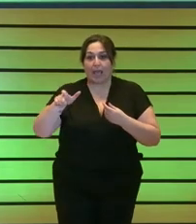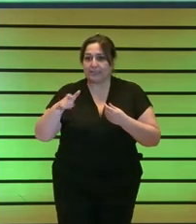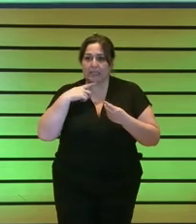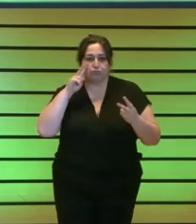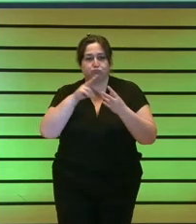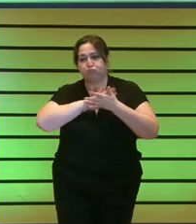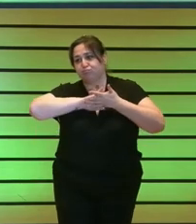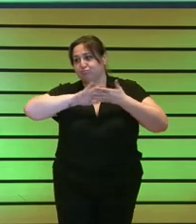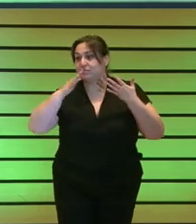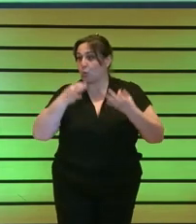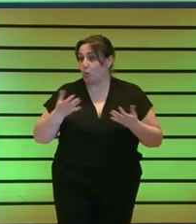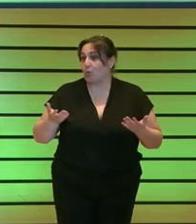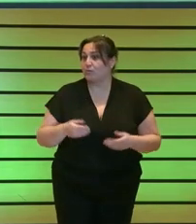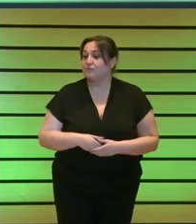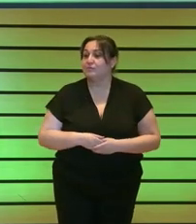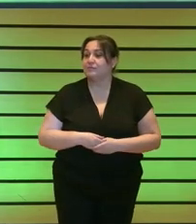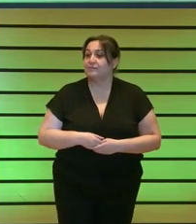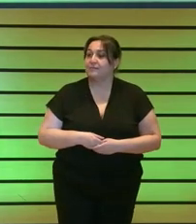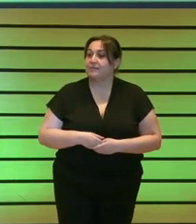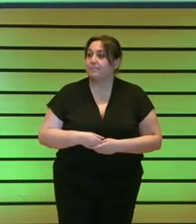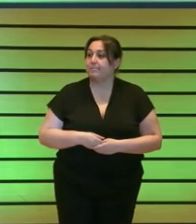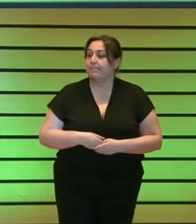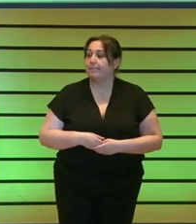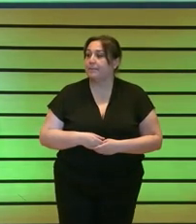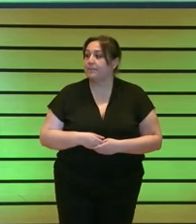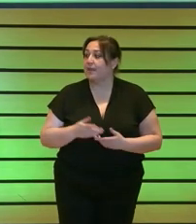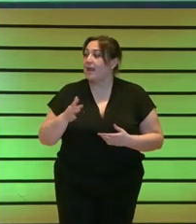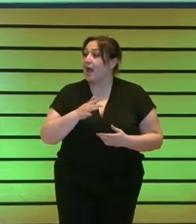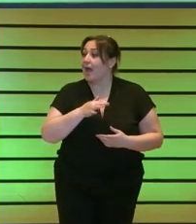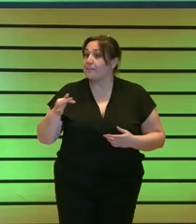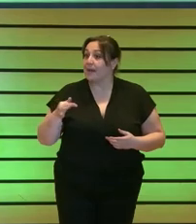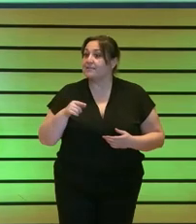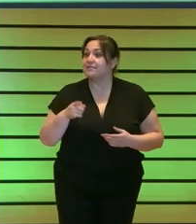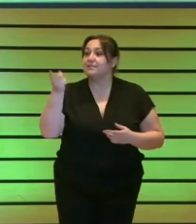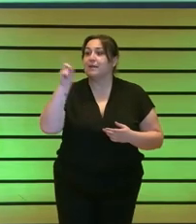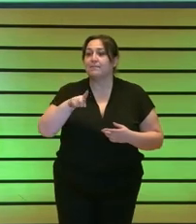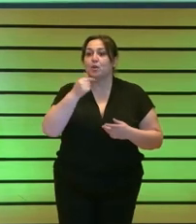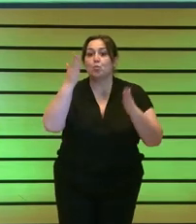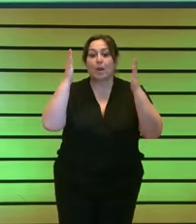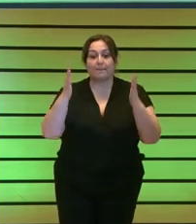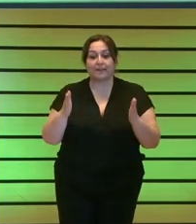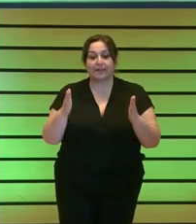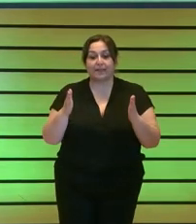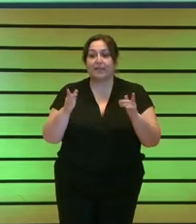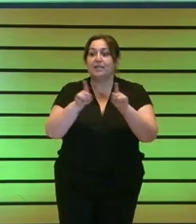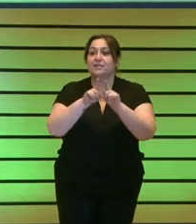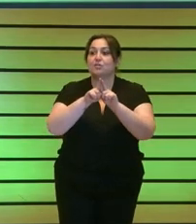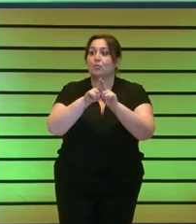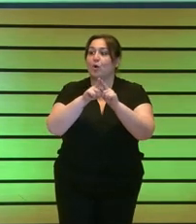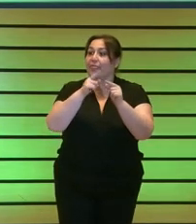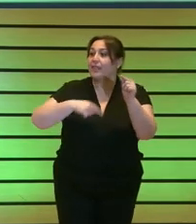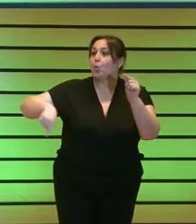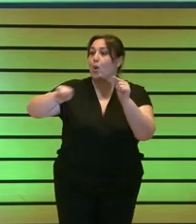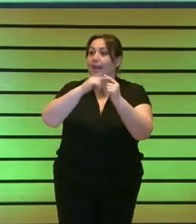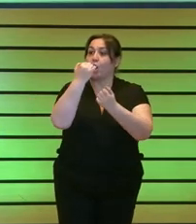que hace mucho tiempo que no veis seguramente Y bueno pues que además de eso va a haber una parte que es circular que es